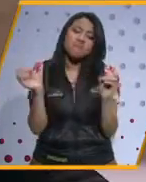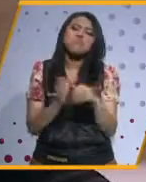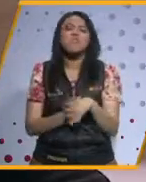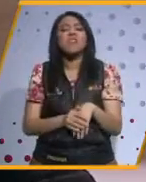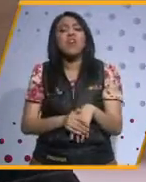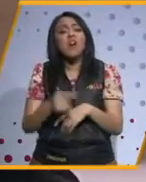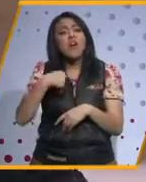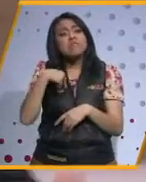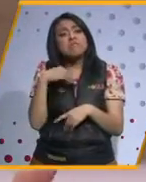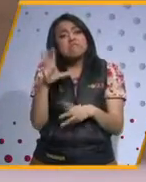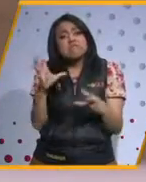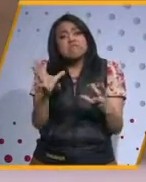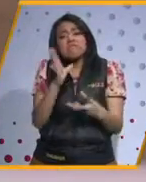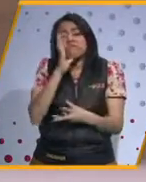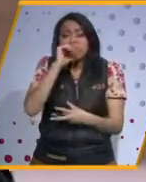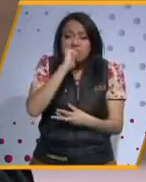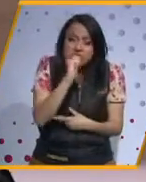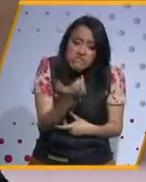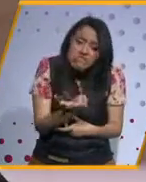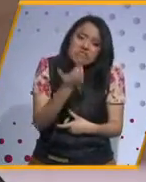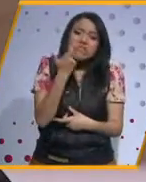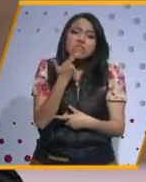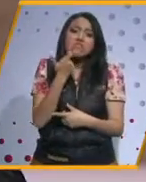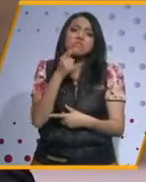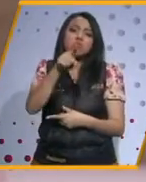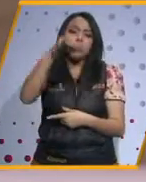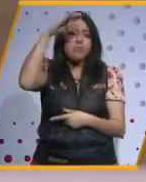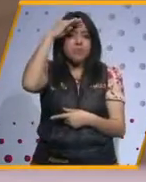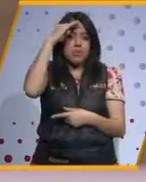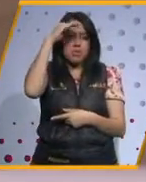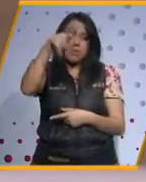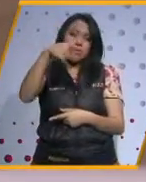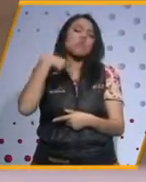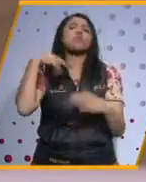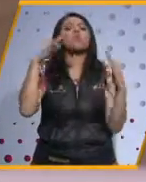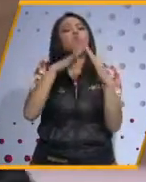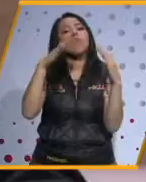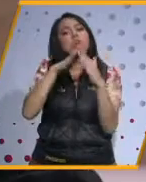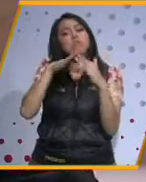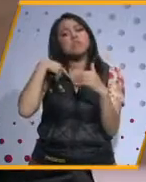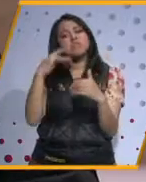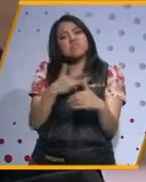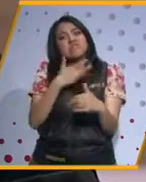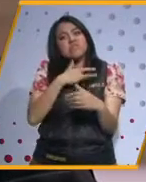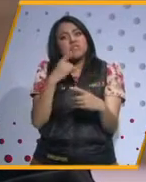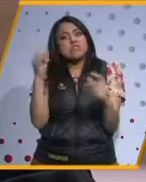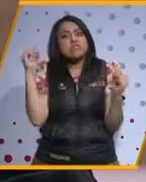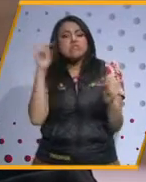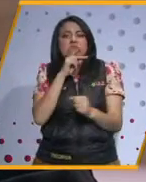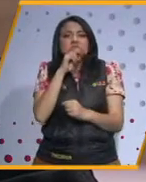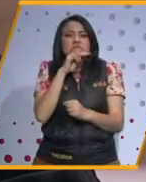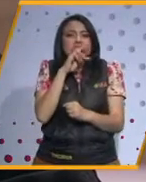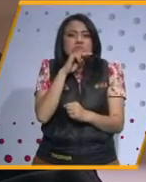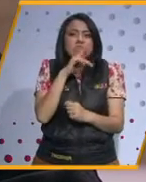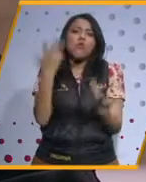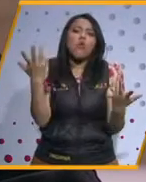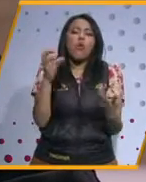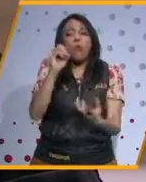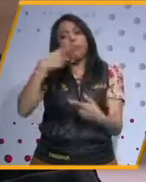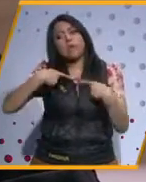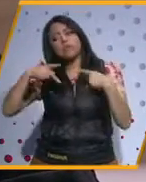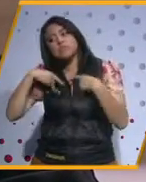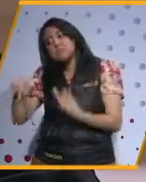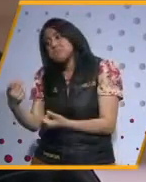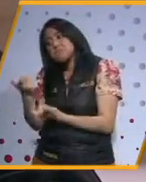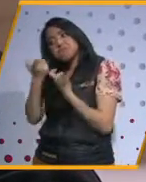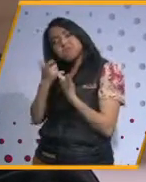estamos muy apretados. Sí. Si usted, que está cobrando una quincena y comen en casa, se siente apretado, imagínese los que no saben si la van a cobrar o la dejaron ya de cobrar y